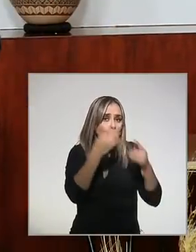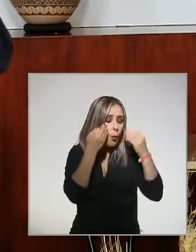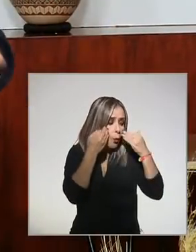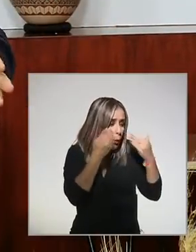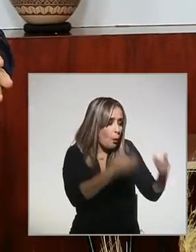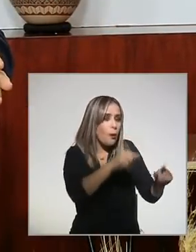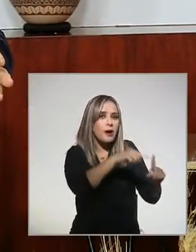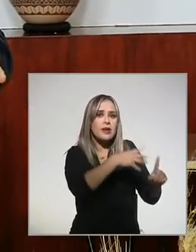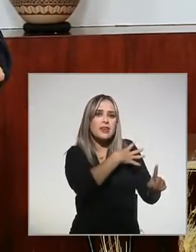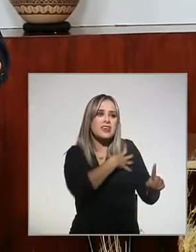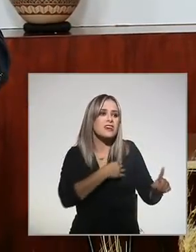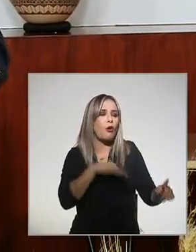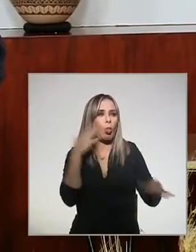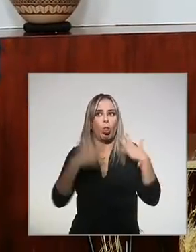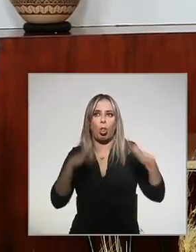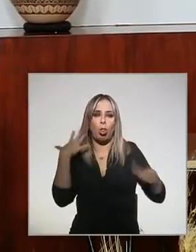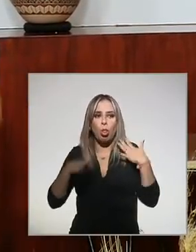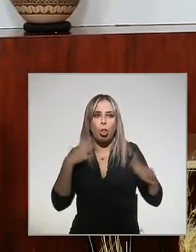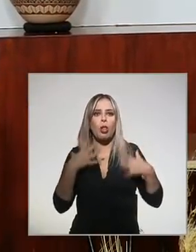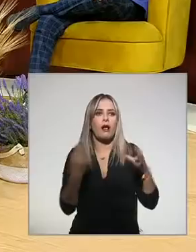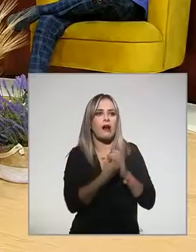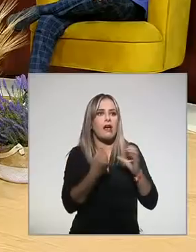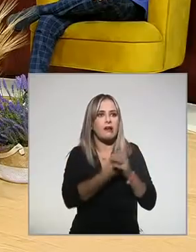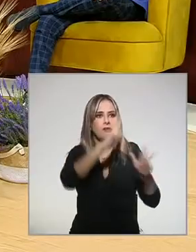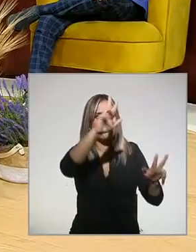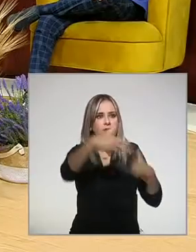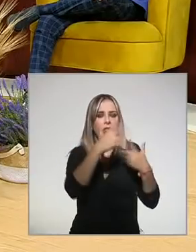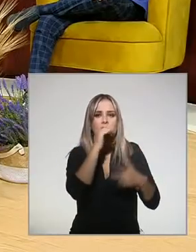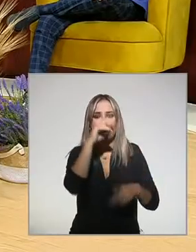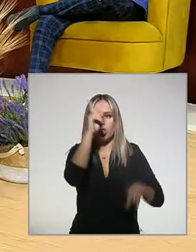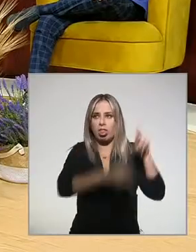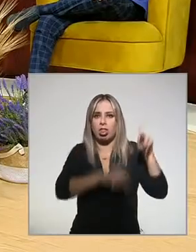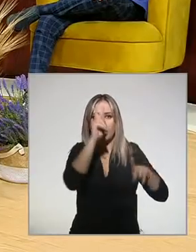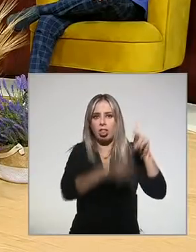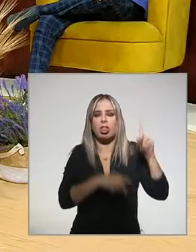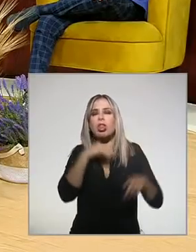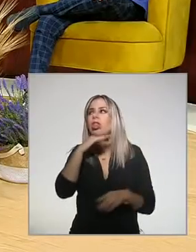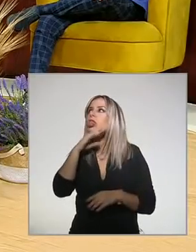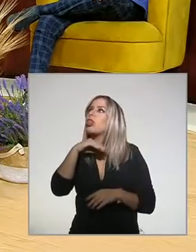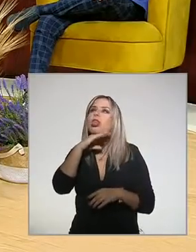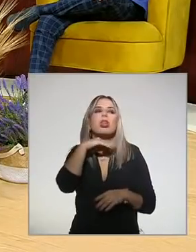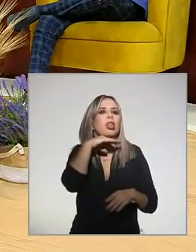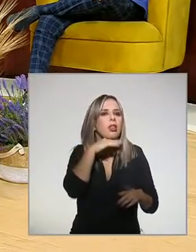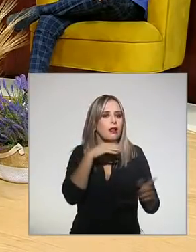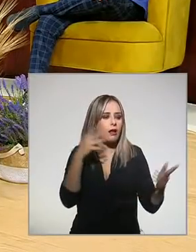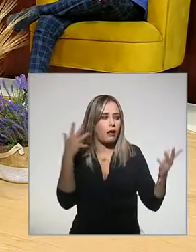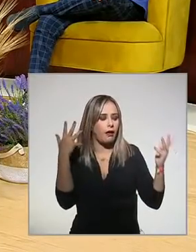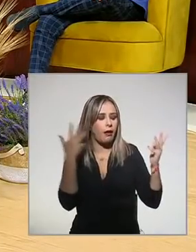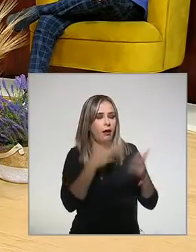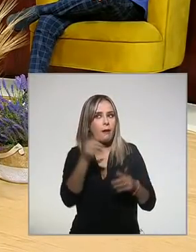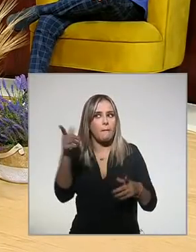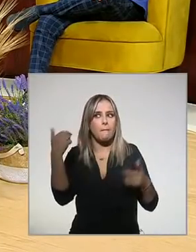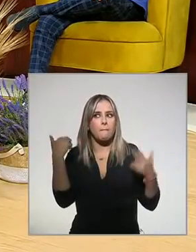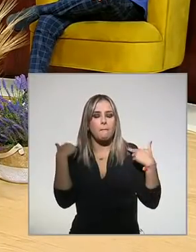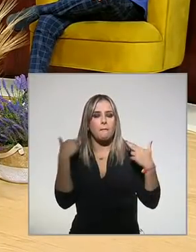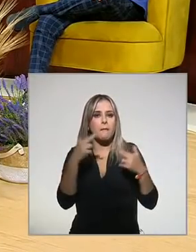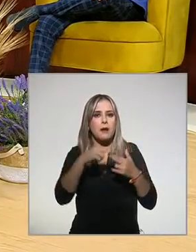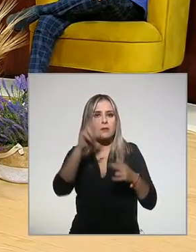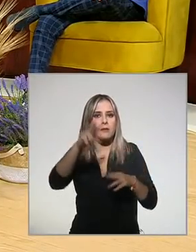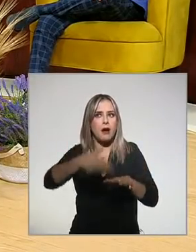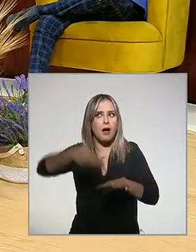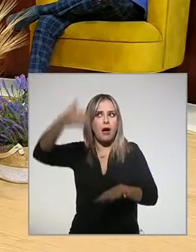puede iniciar, continuar y terminar una acción, se divaga, que está viendo 3